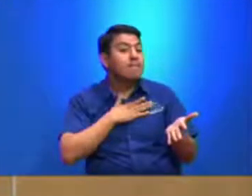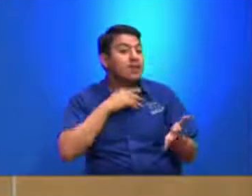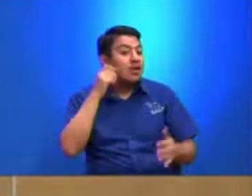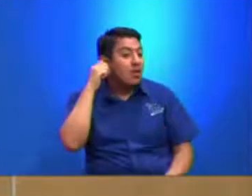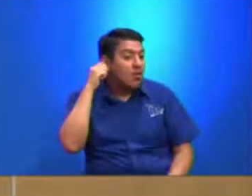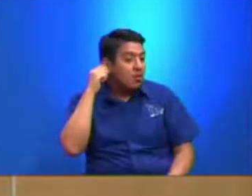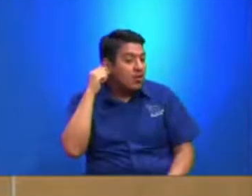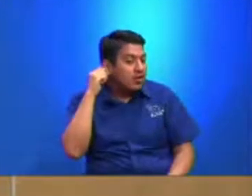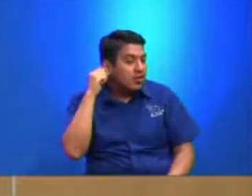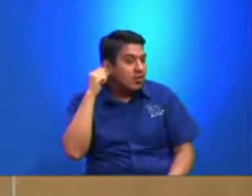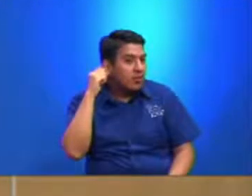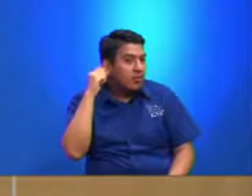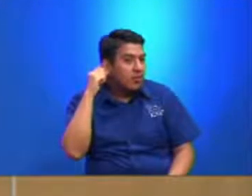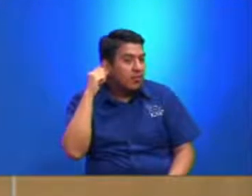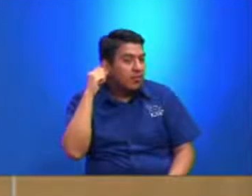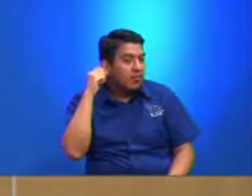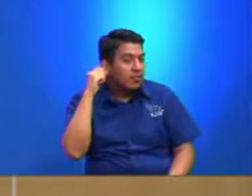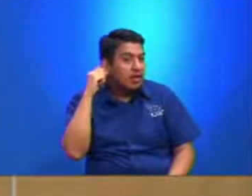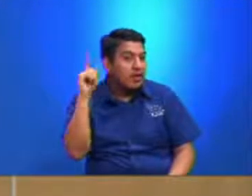de otra manera.